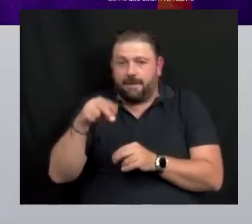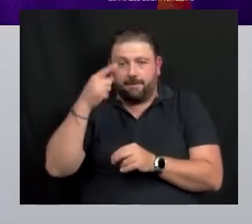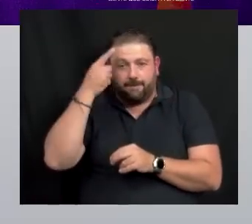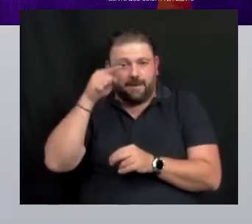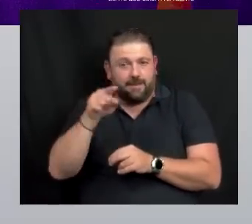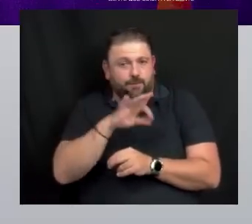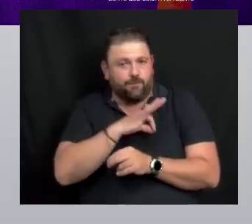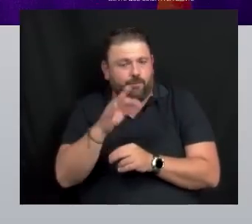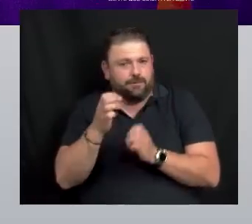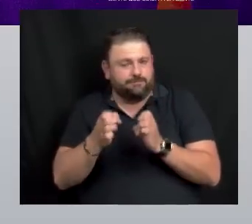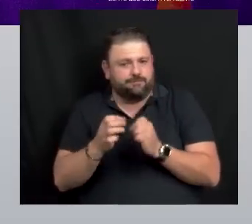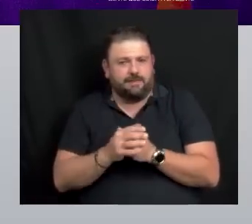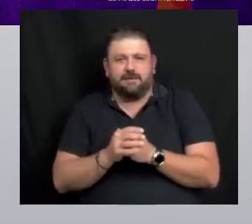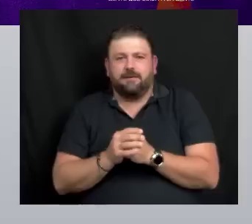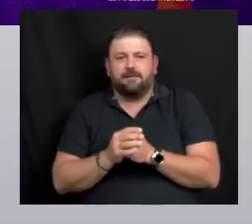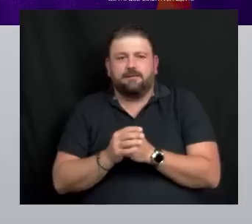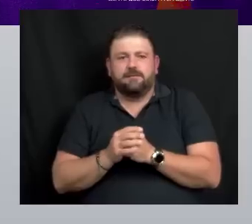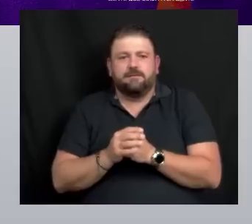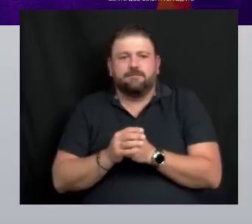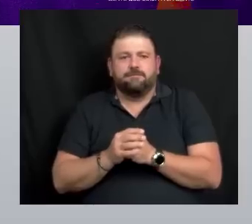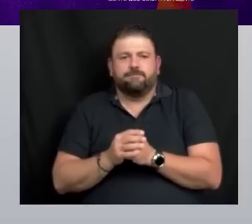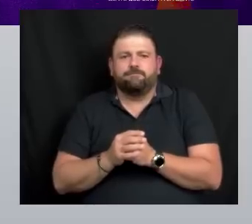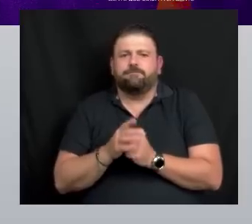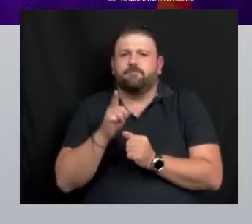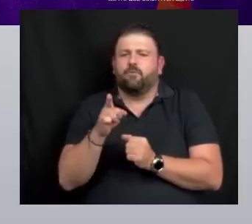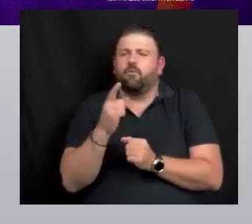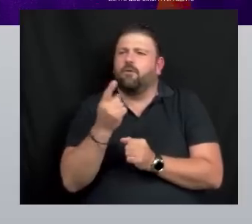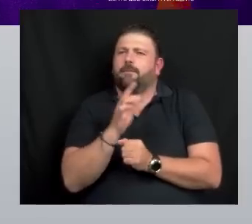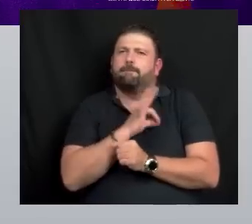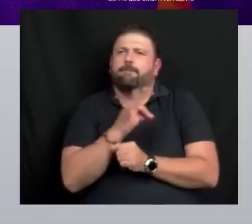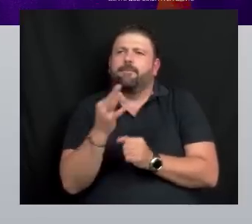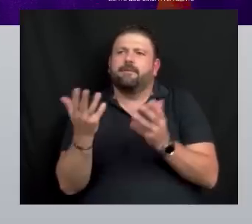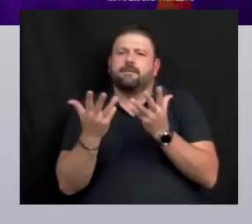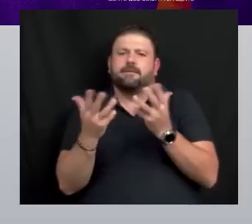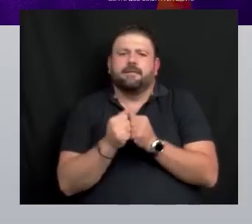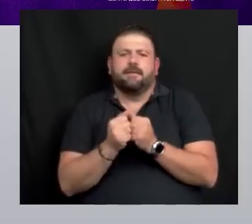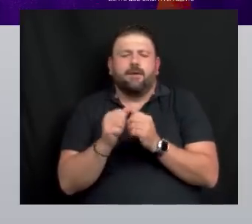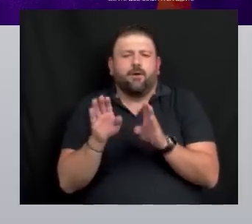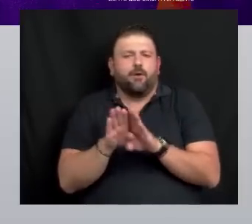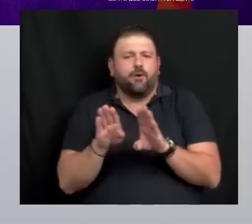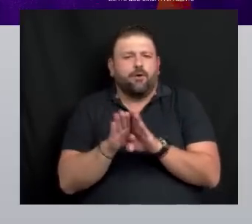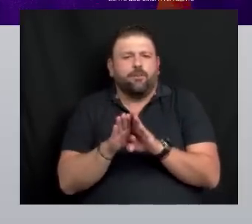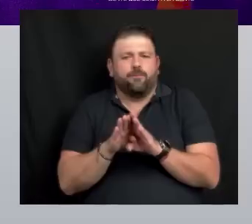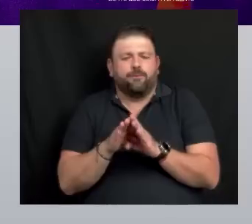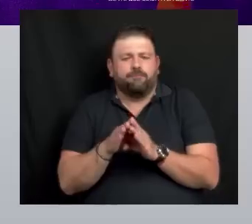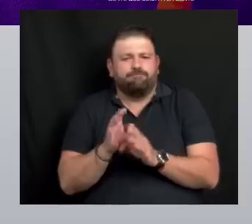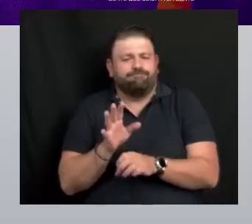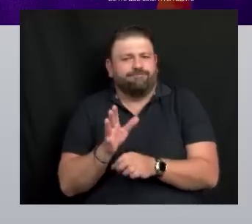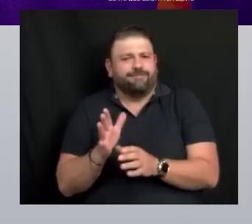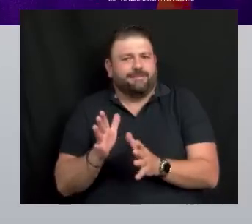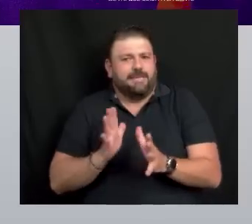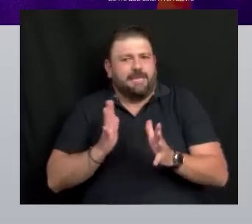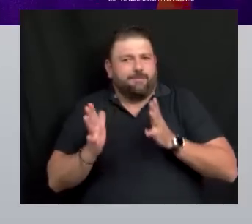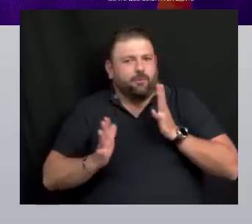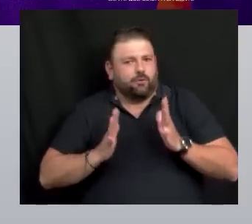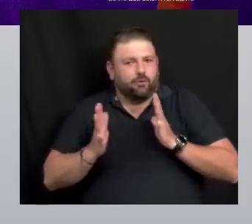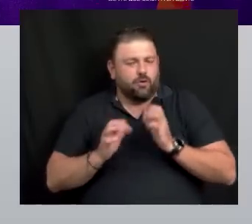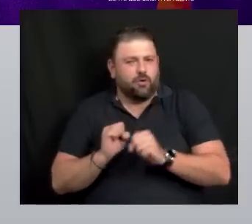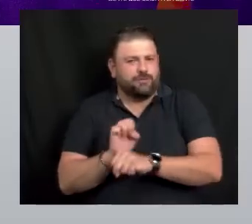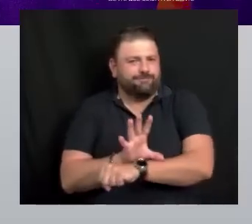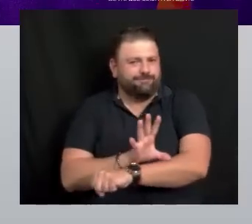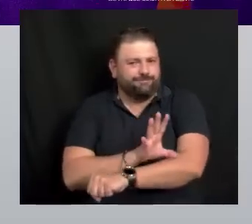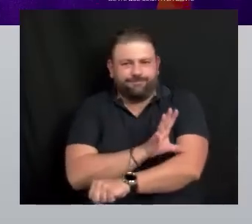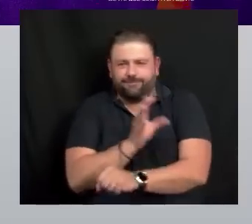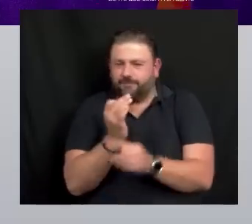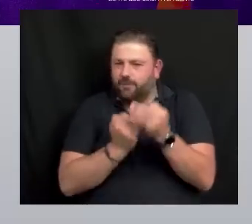estar. ¿Qué puedes hacer por emoción? Porque ya tú dijiste, compro los boletos y veo a toda gente que está fuera teniendo